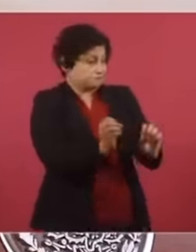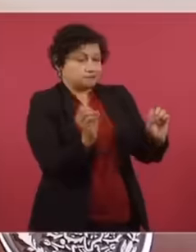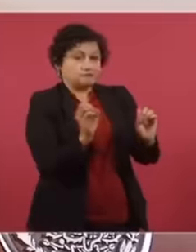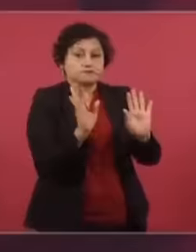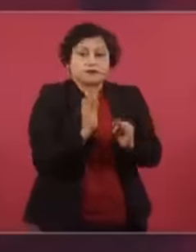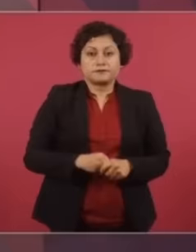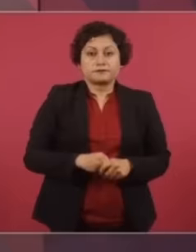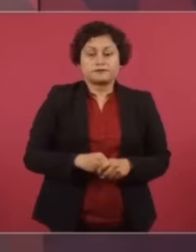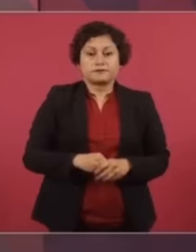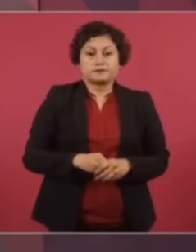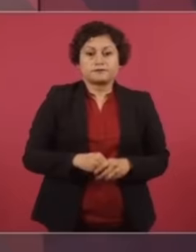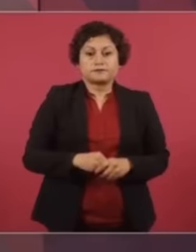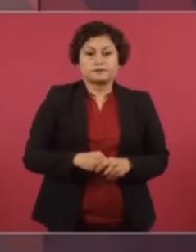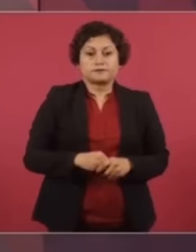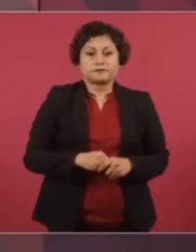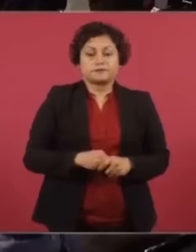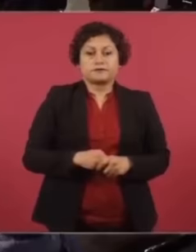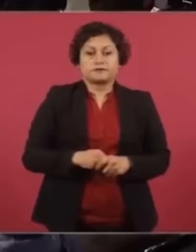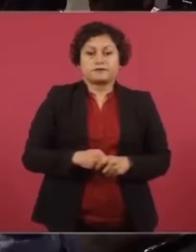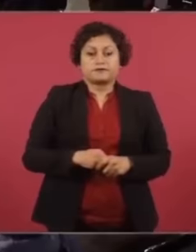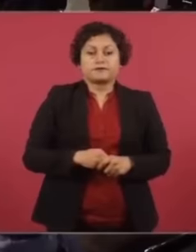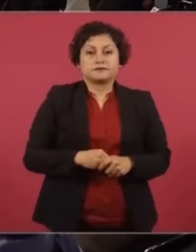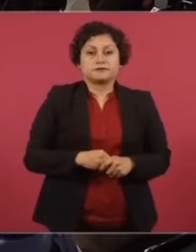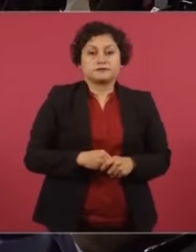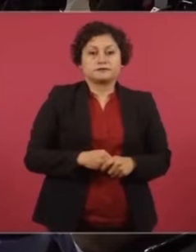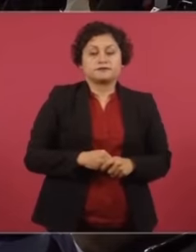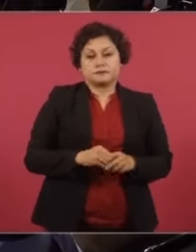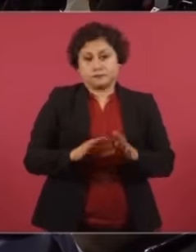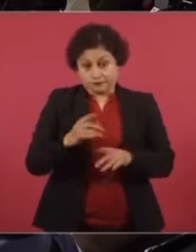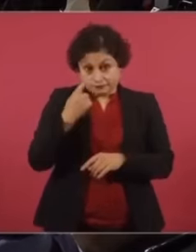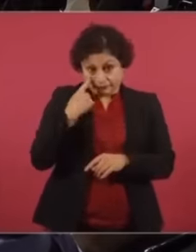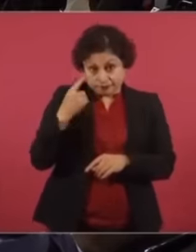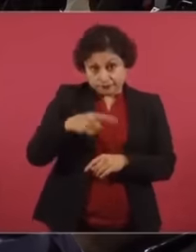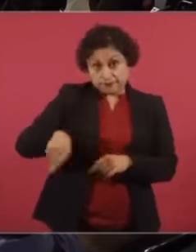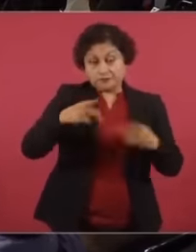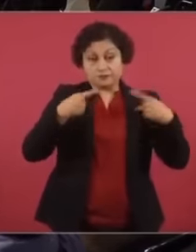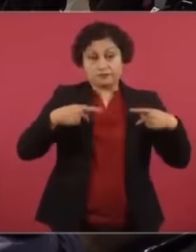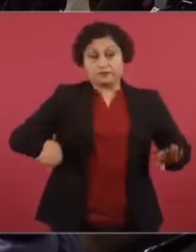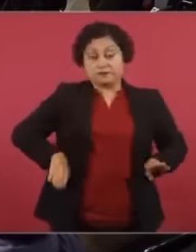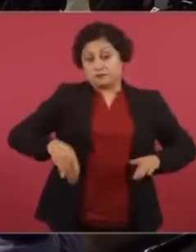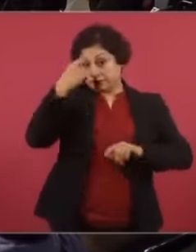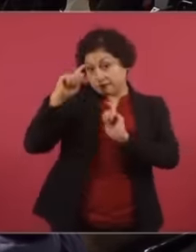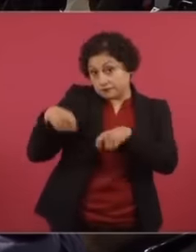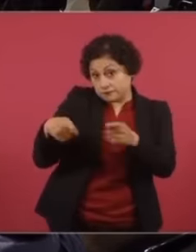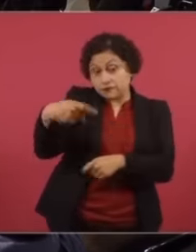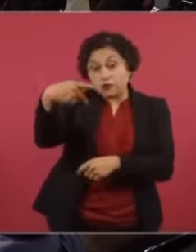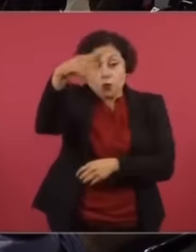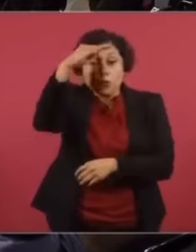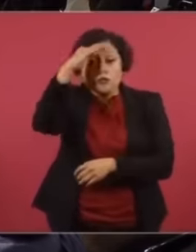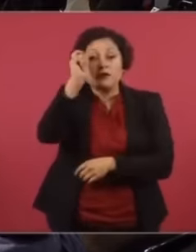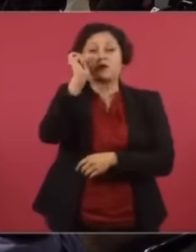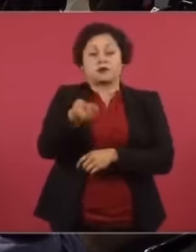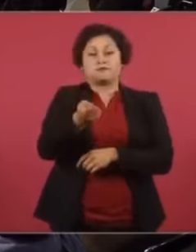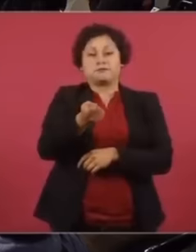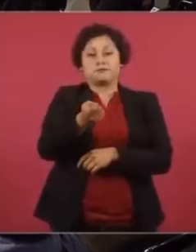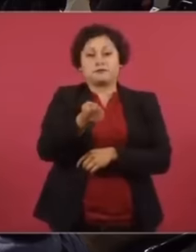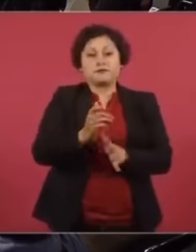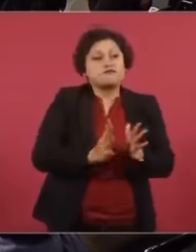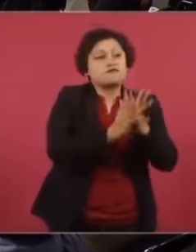dando los primeros pasos. También para los conservadores, piensan que la democracia se agota, llega nada